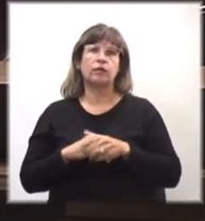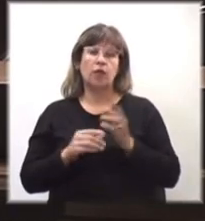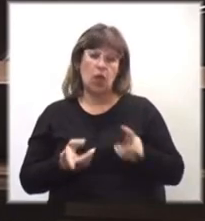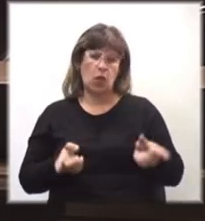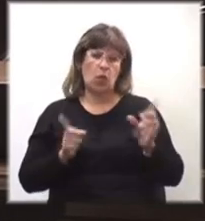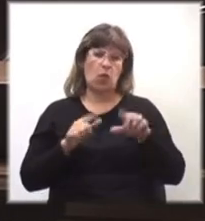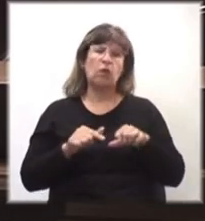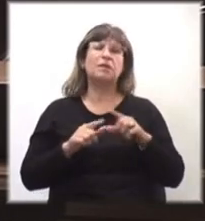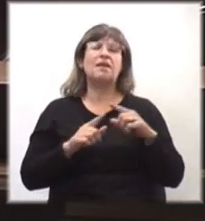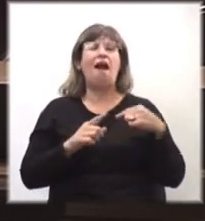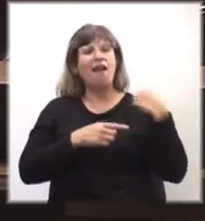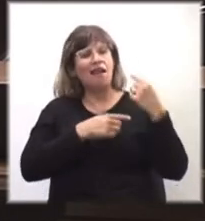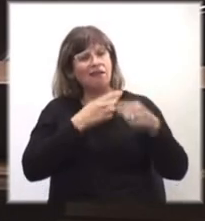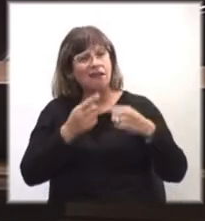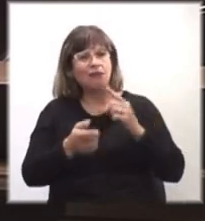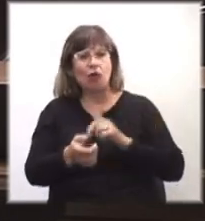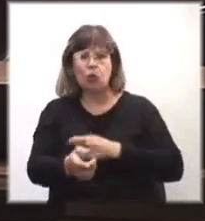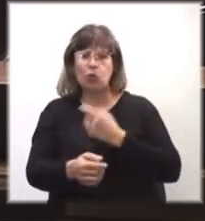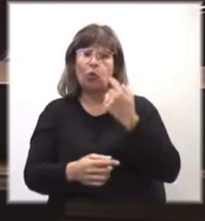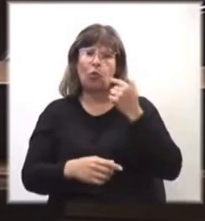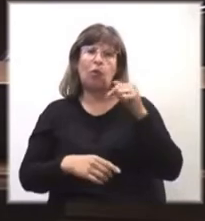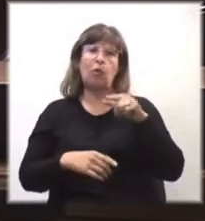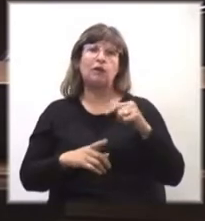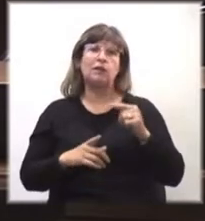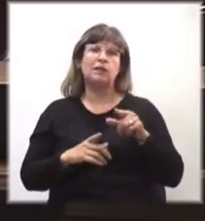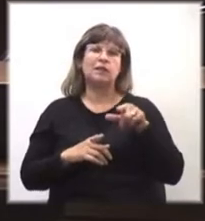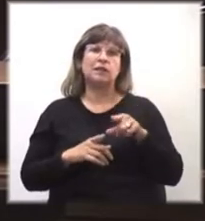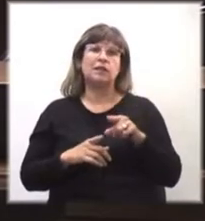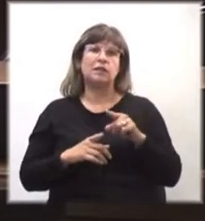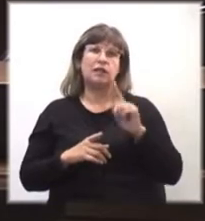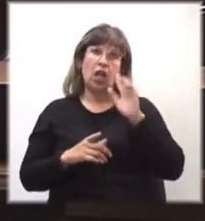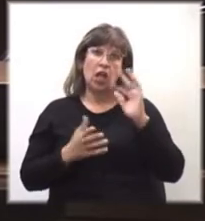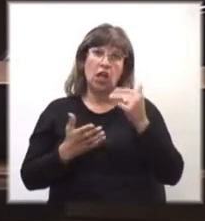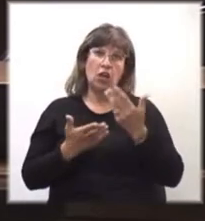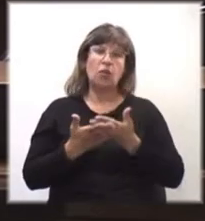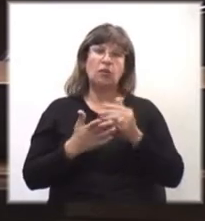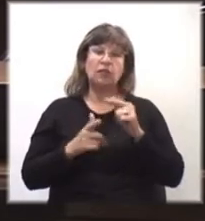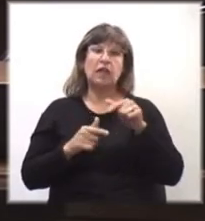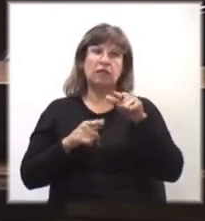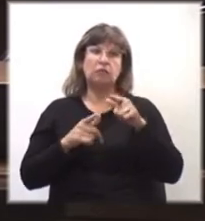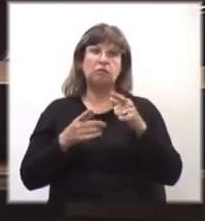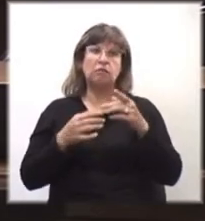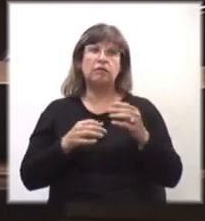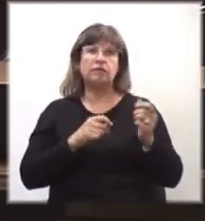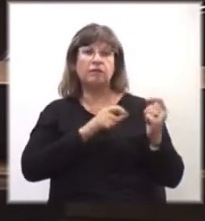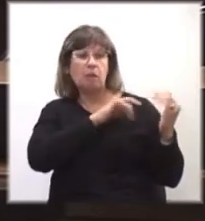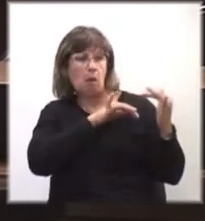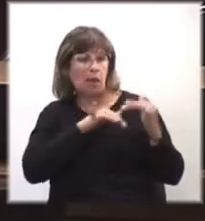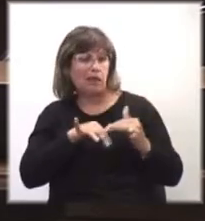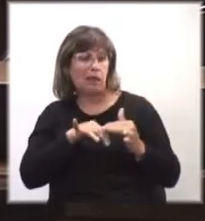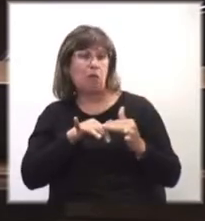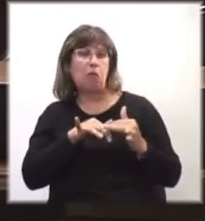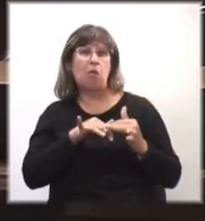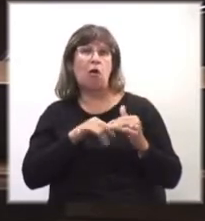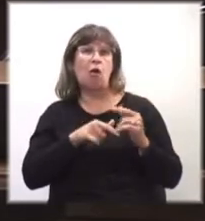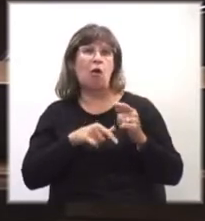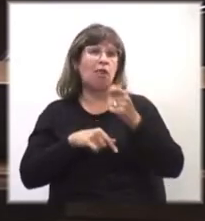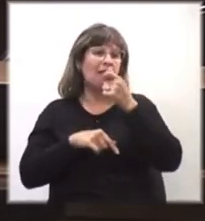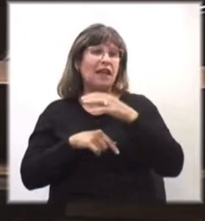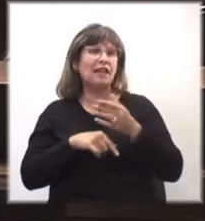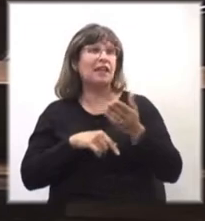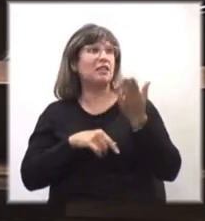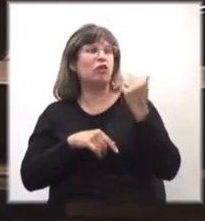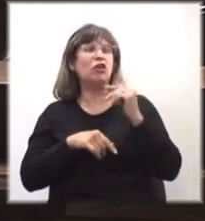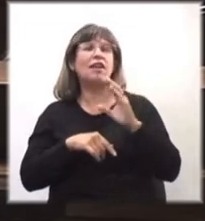retomaba esas tradiciones que venían, y en el propio manifiesto lo plantean explícitamente, ¿no? Venimos de la historia de